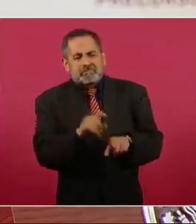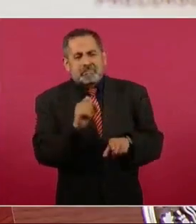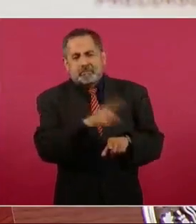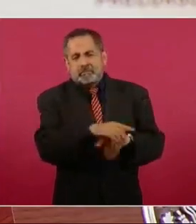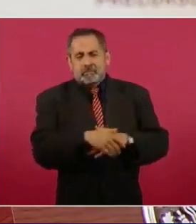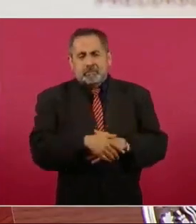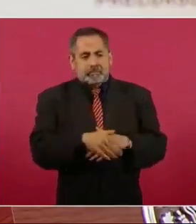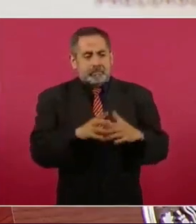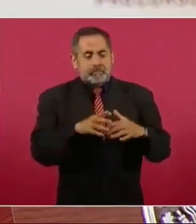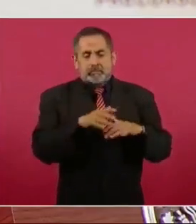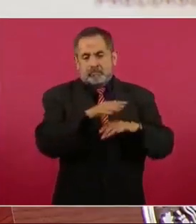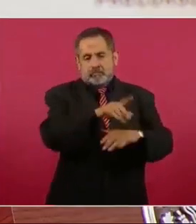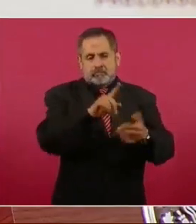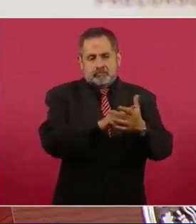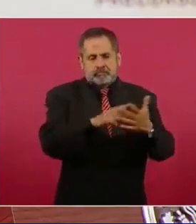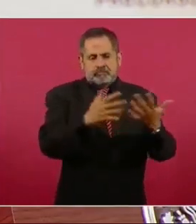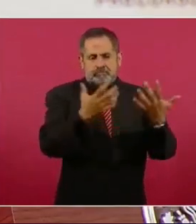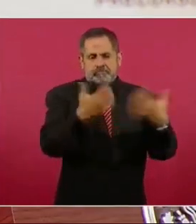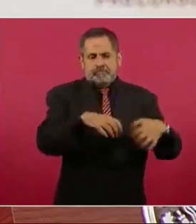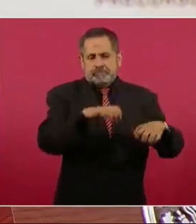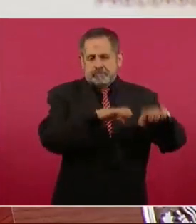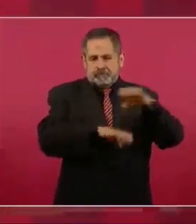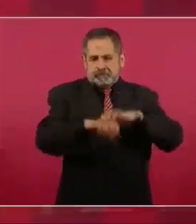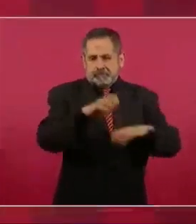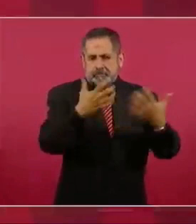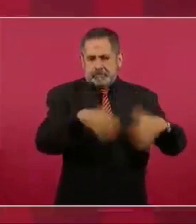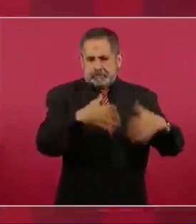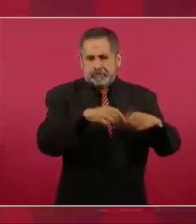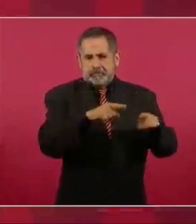en el sector empresarial.